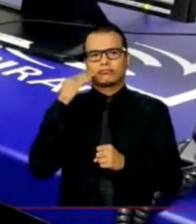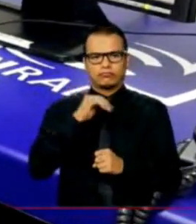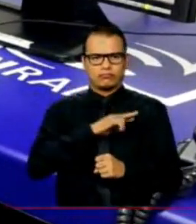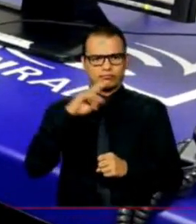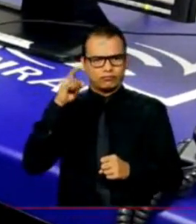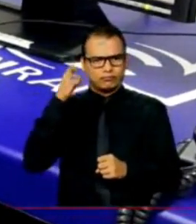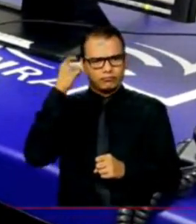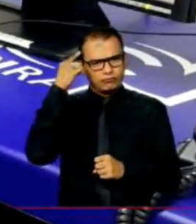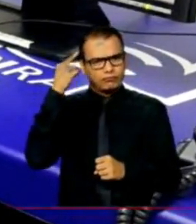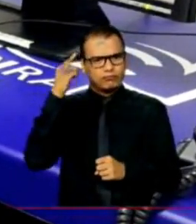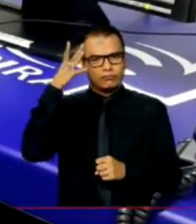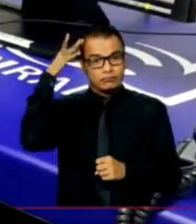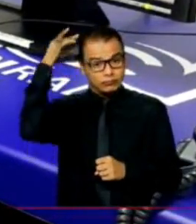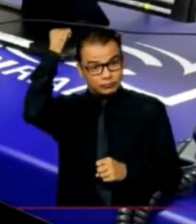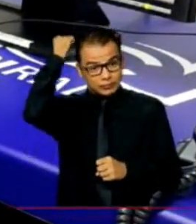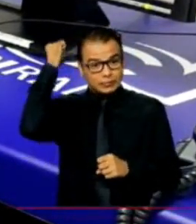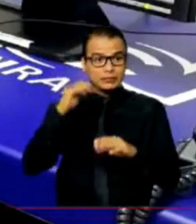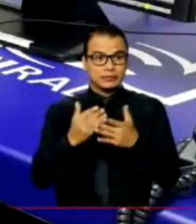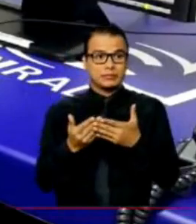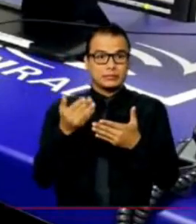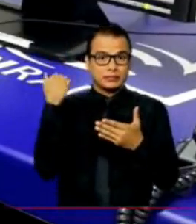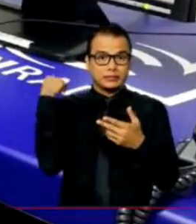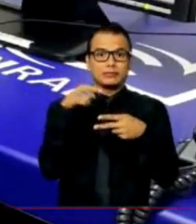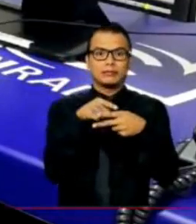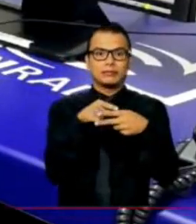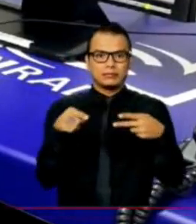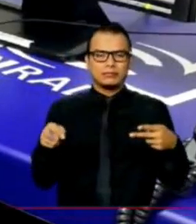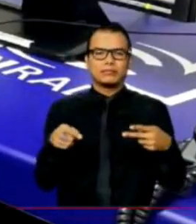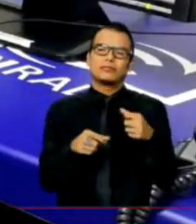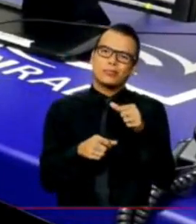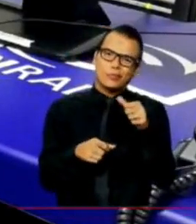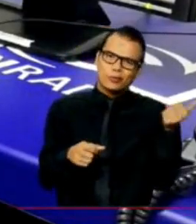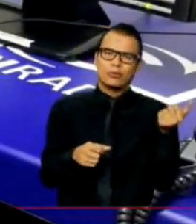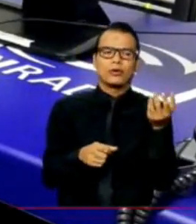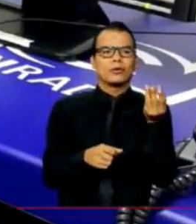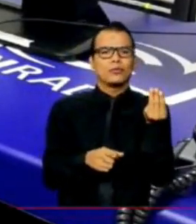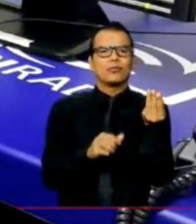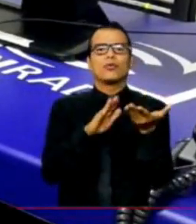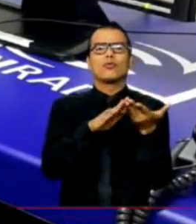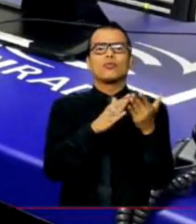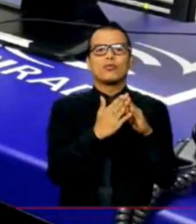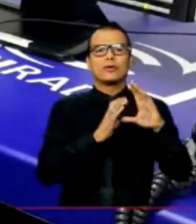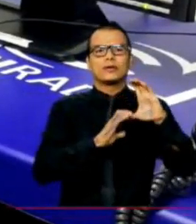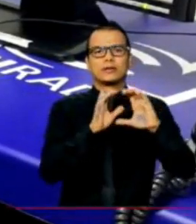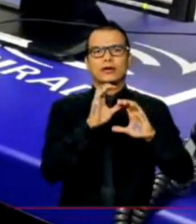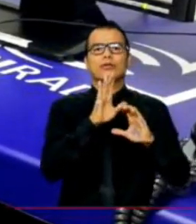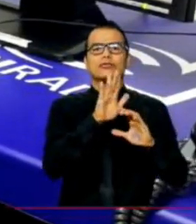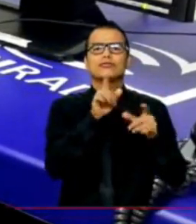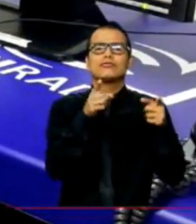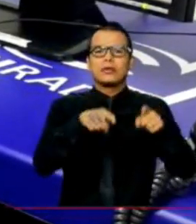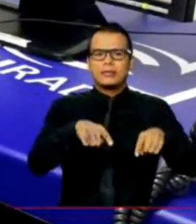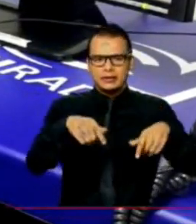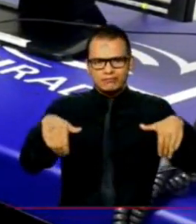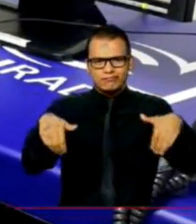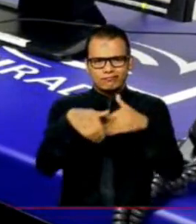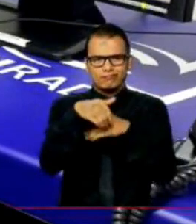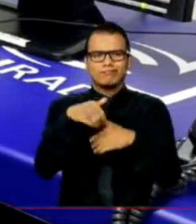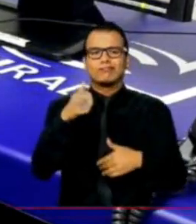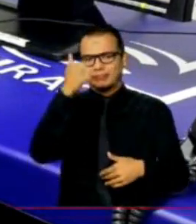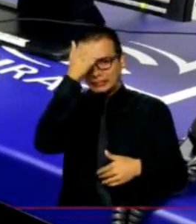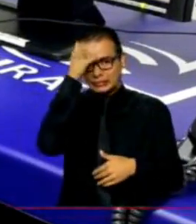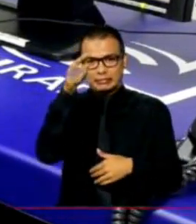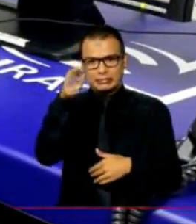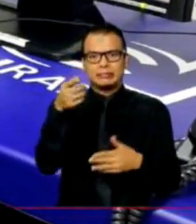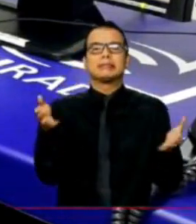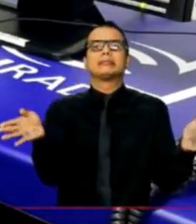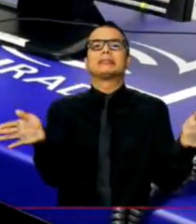este bloqueo se suma el de la semana anterior que realizaron comunidades del departamento del cauca también en Lobo Guerrero y